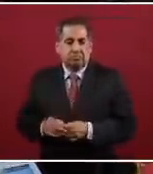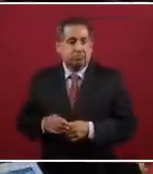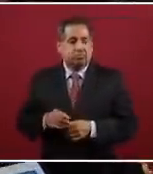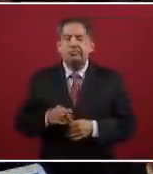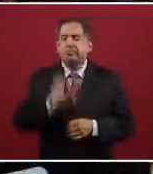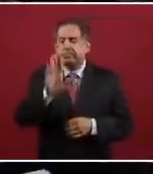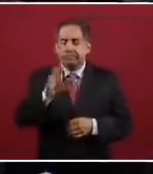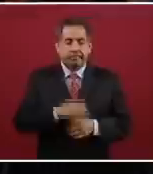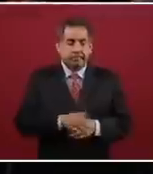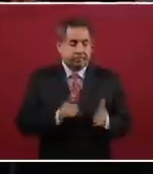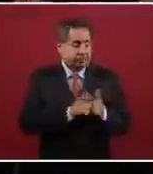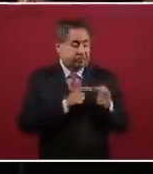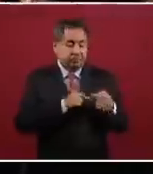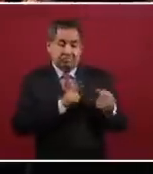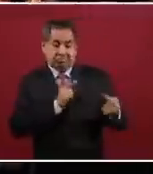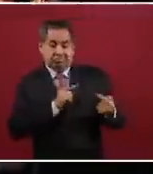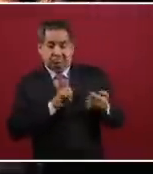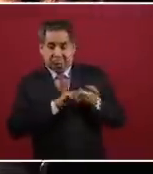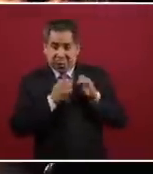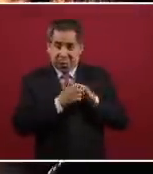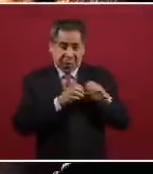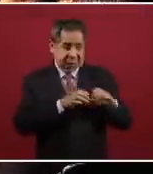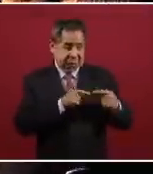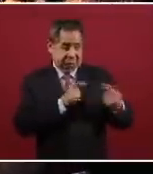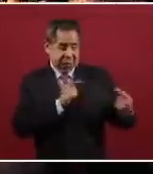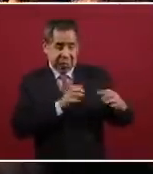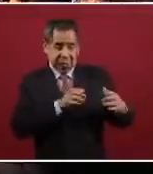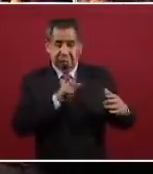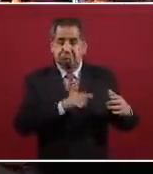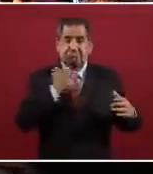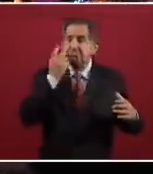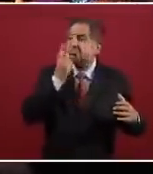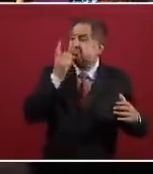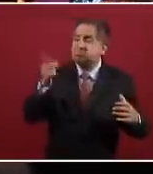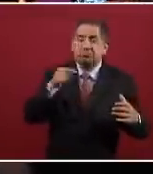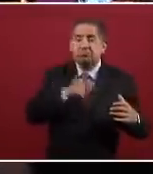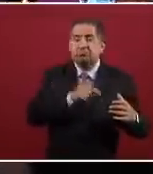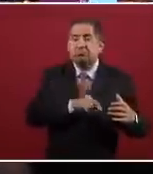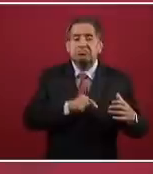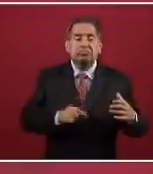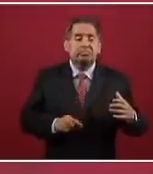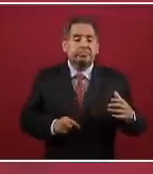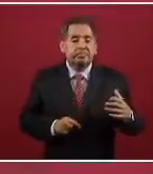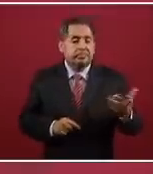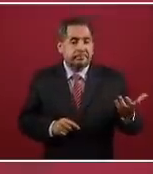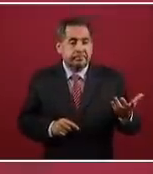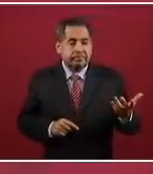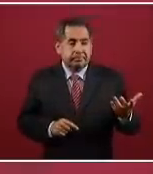adversarios? O sea, ahora dicen de que